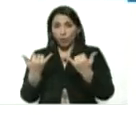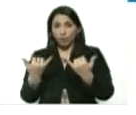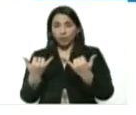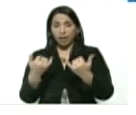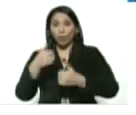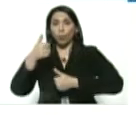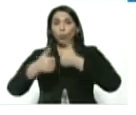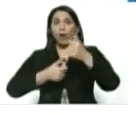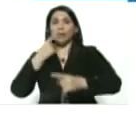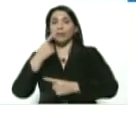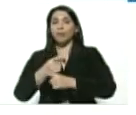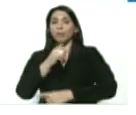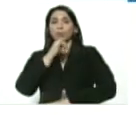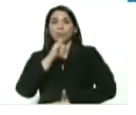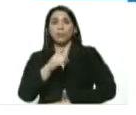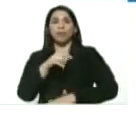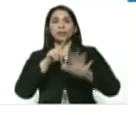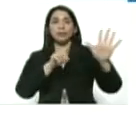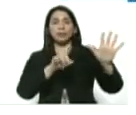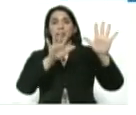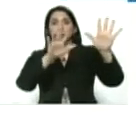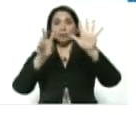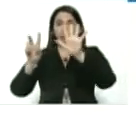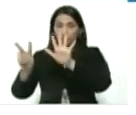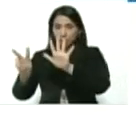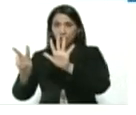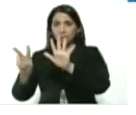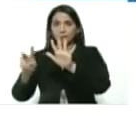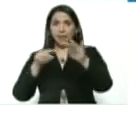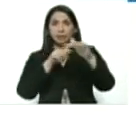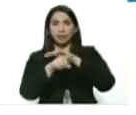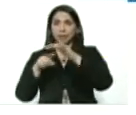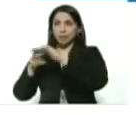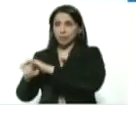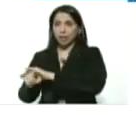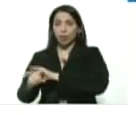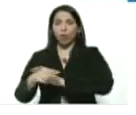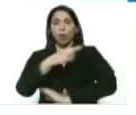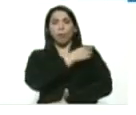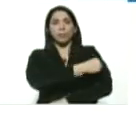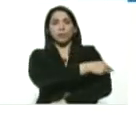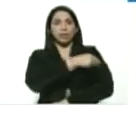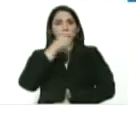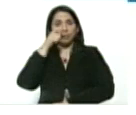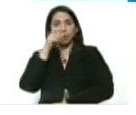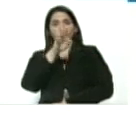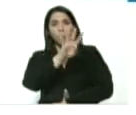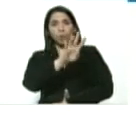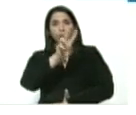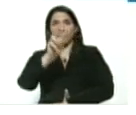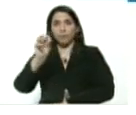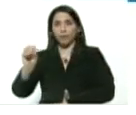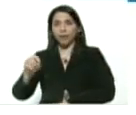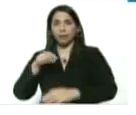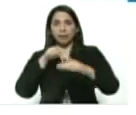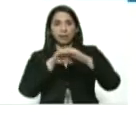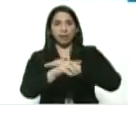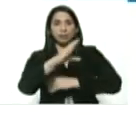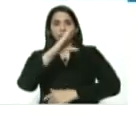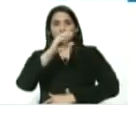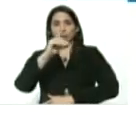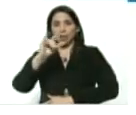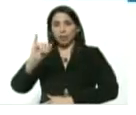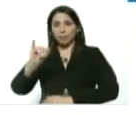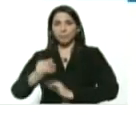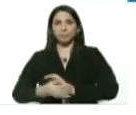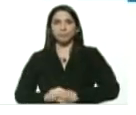debemos reportar que 617 están ingresados en hospitales centinelas que 420 se encuentran en centro diagnóstico